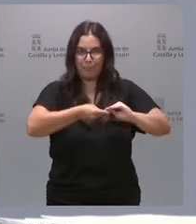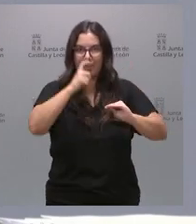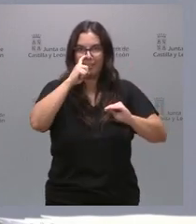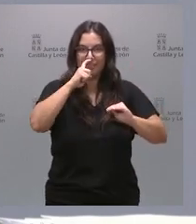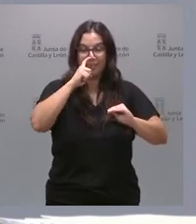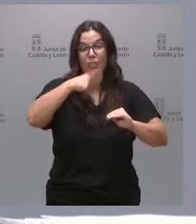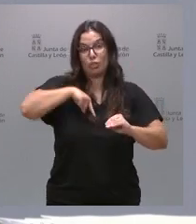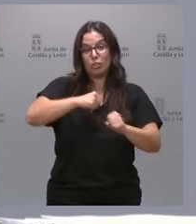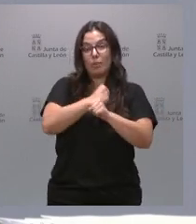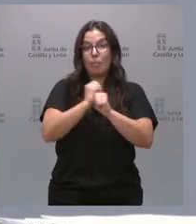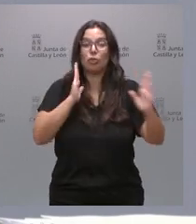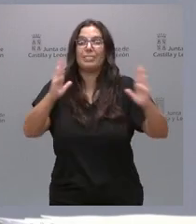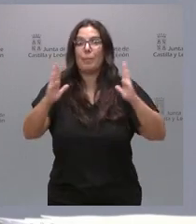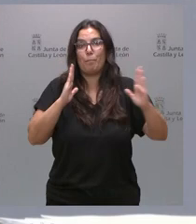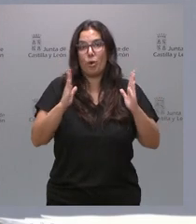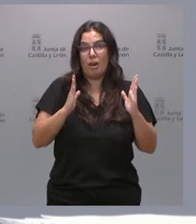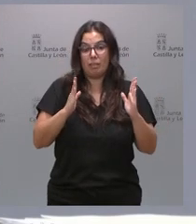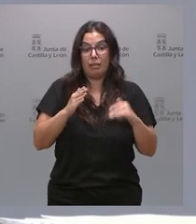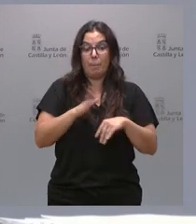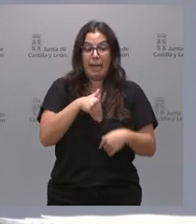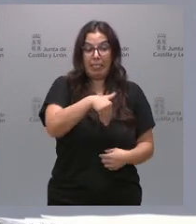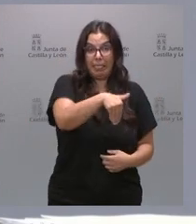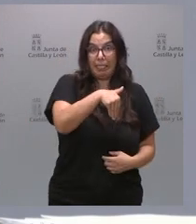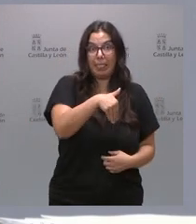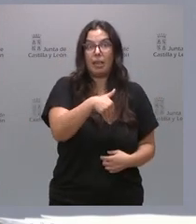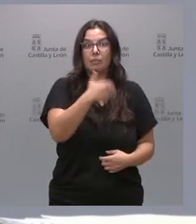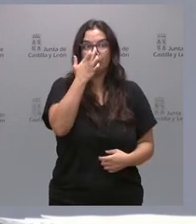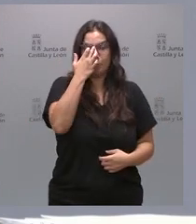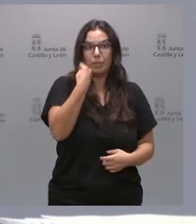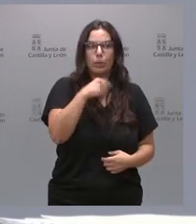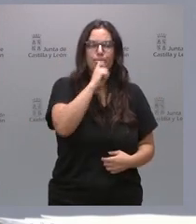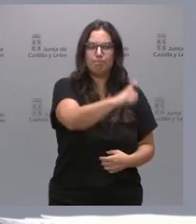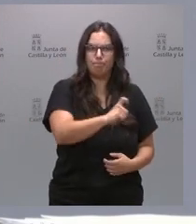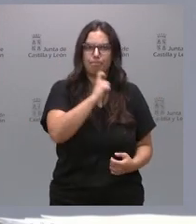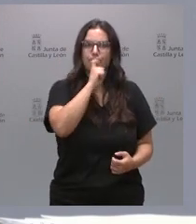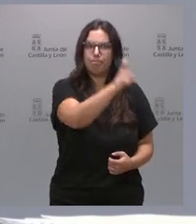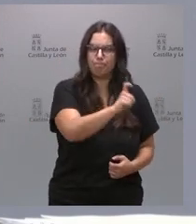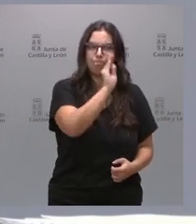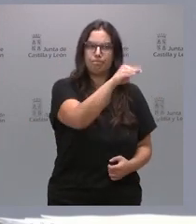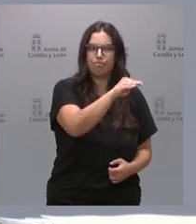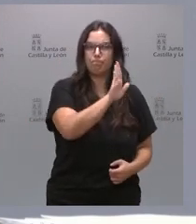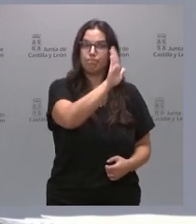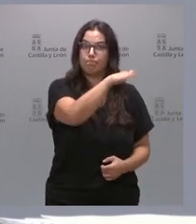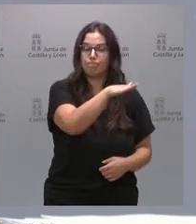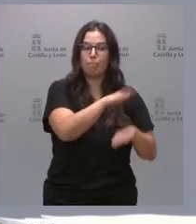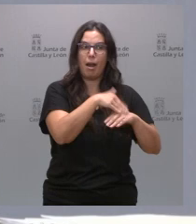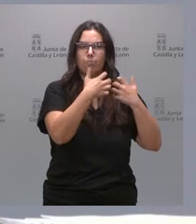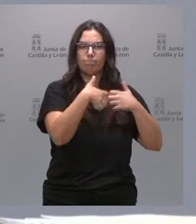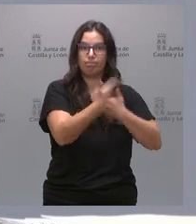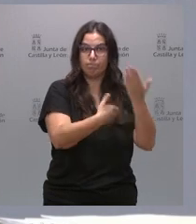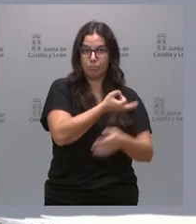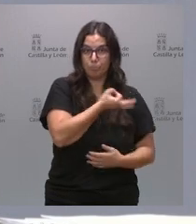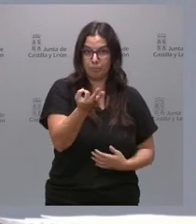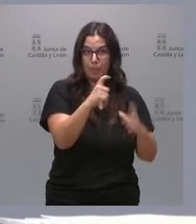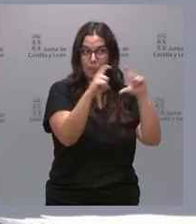este doble aspecto temporal digamos que en el corto plazo Mediante los requerimientos que sean precisos para asegurar el adecuado funcionamiento de la estación